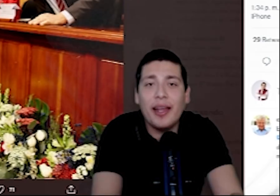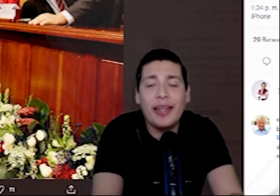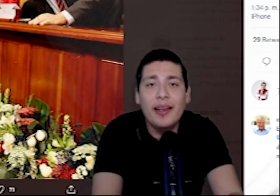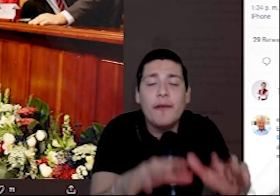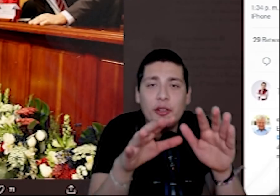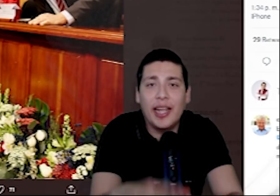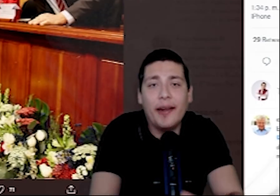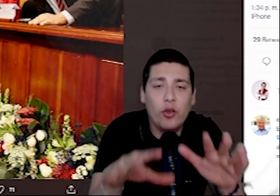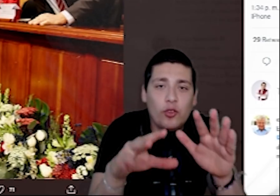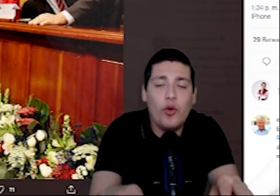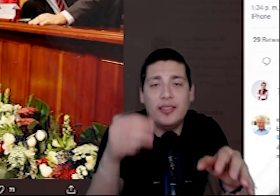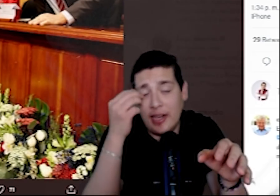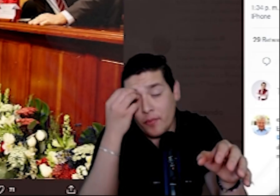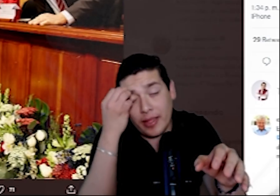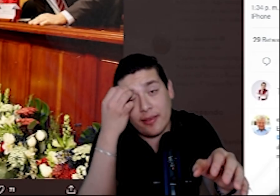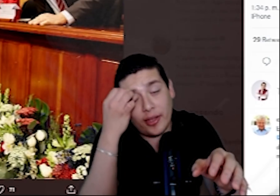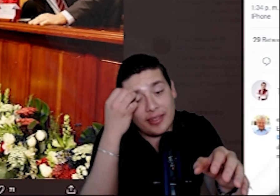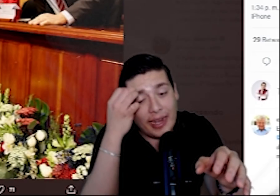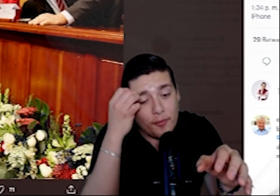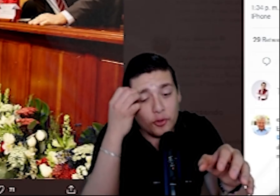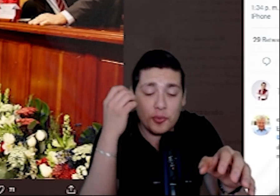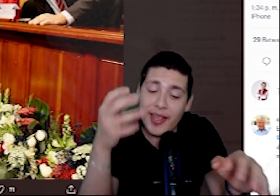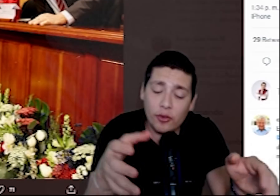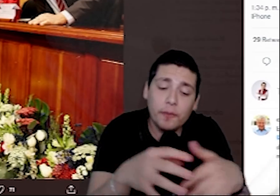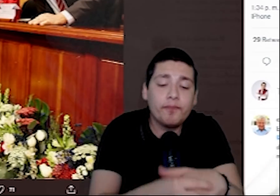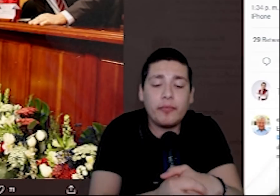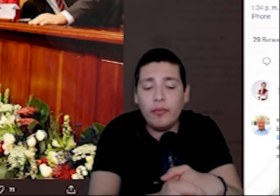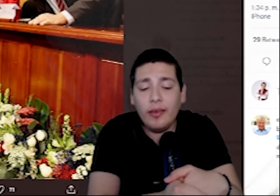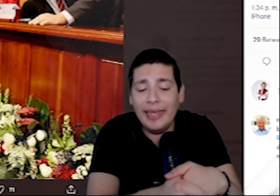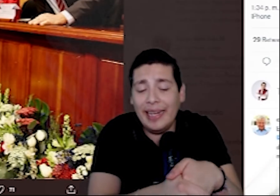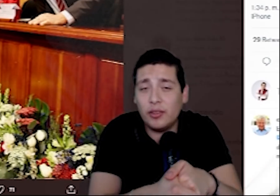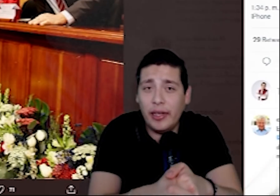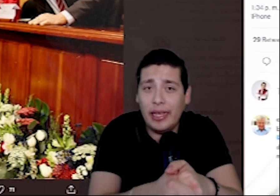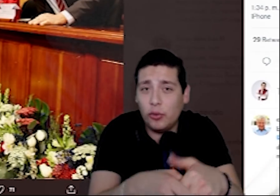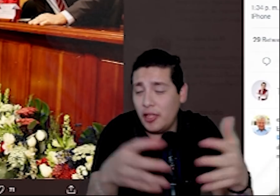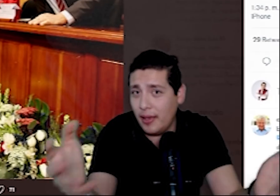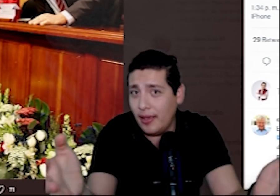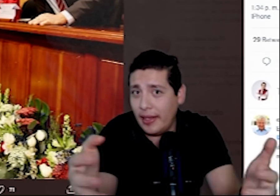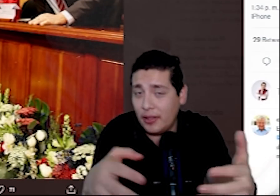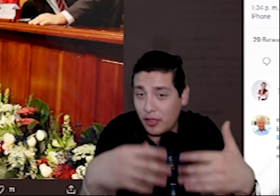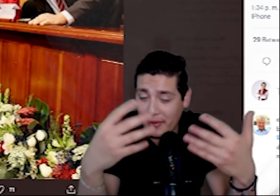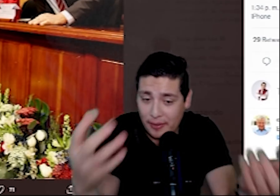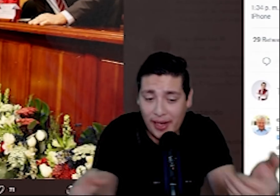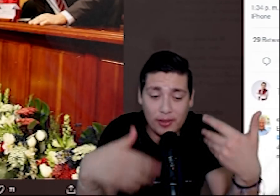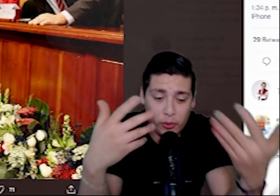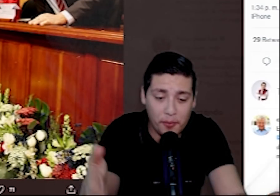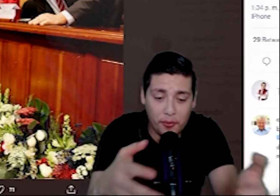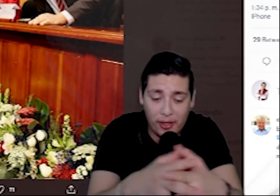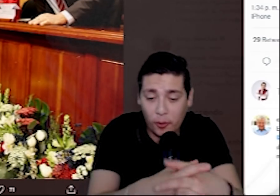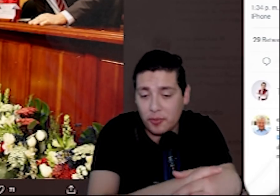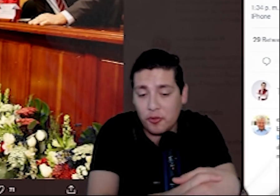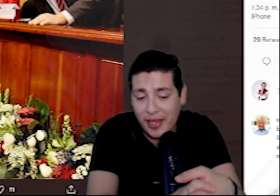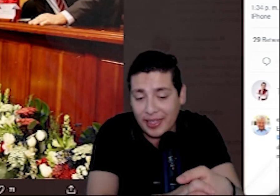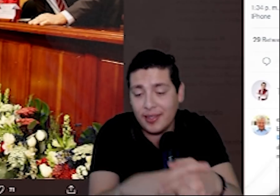esta imagen pues ya nos muestra qué es lo que estaremos viendo en las últimas semanas, en los